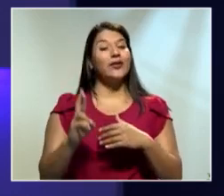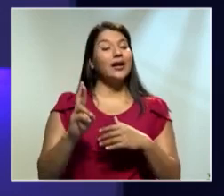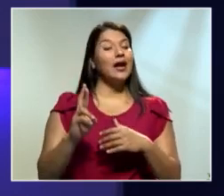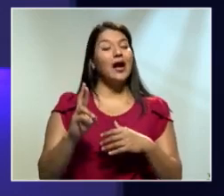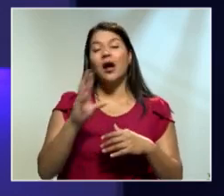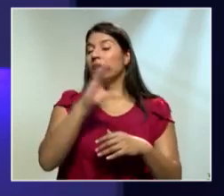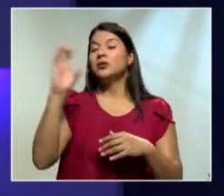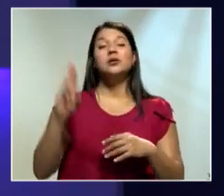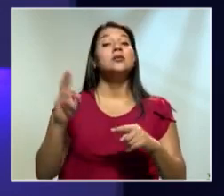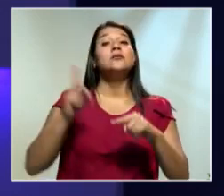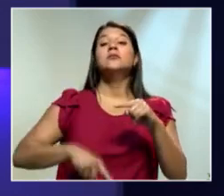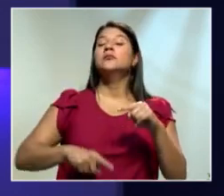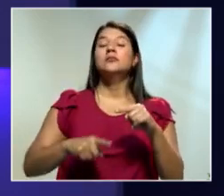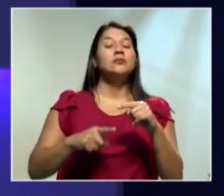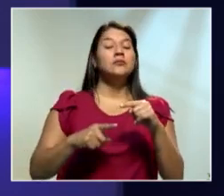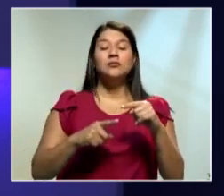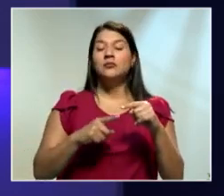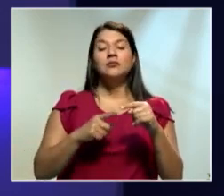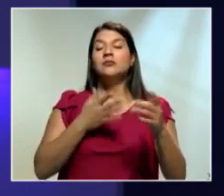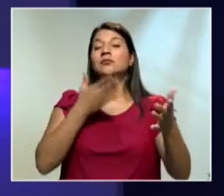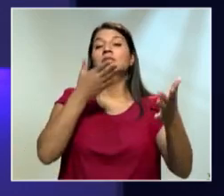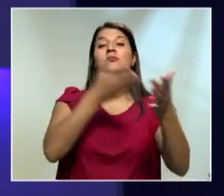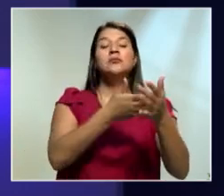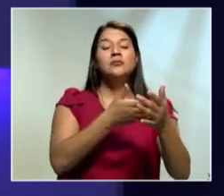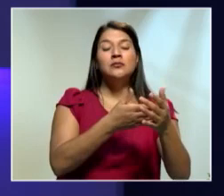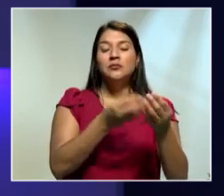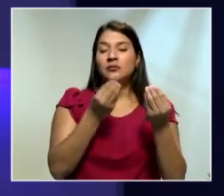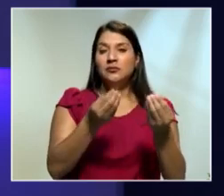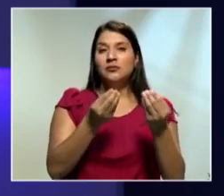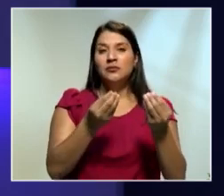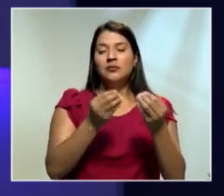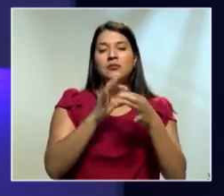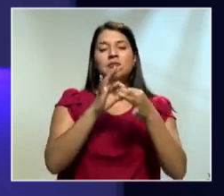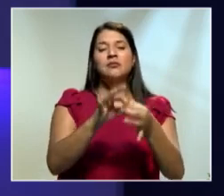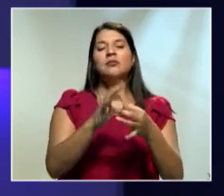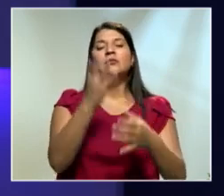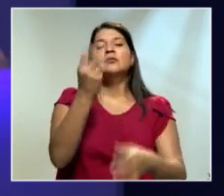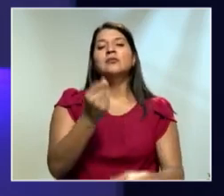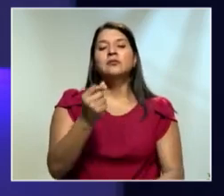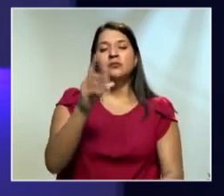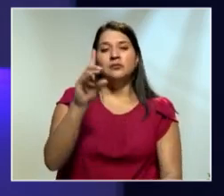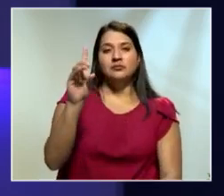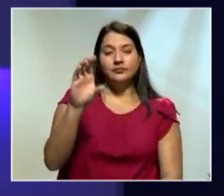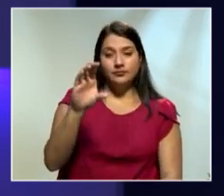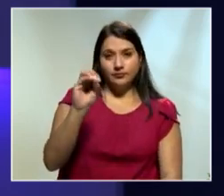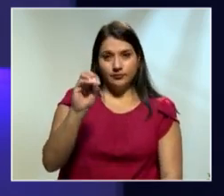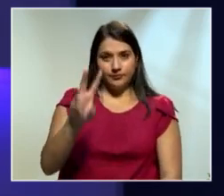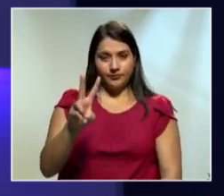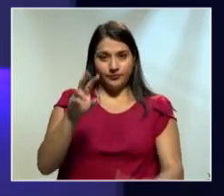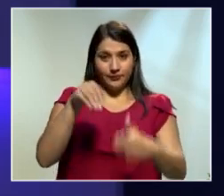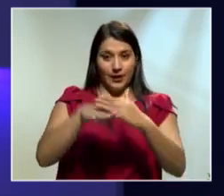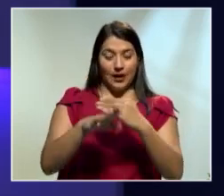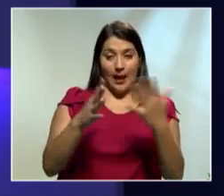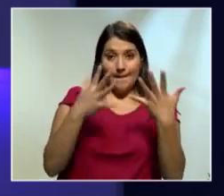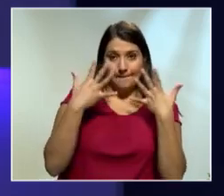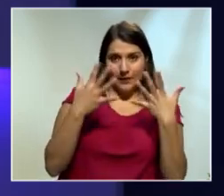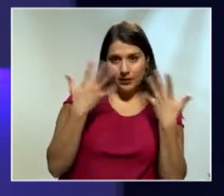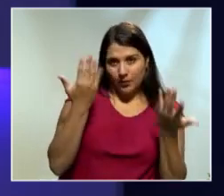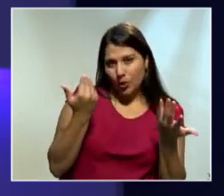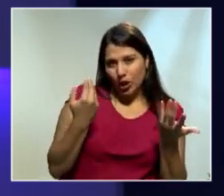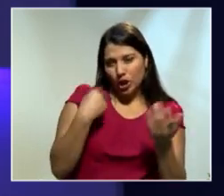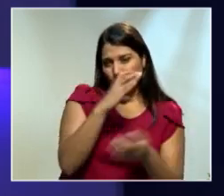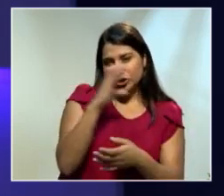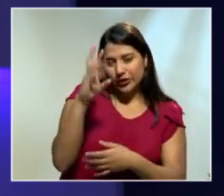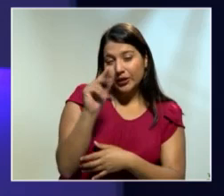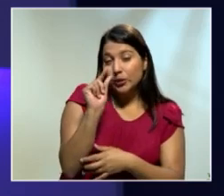un impacto masivo sobre la cantidad de dióxido de carbono que hay en el ambiente del planeta, porque somos así